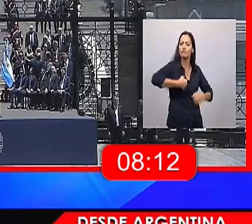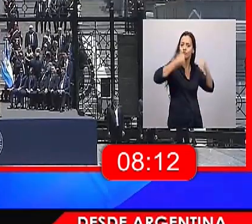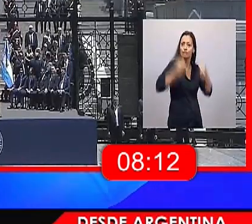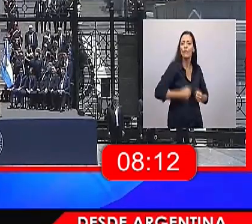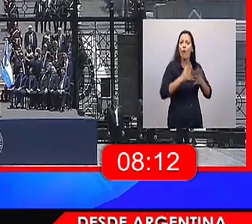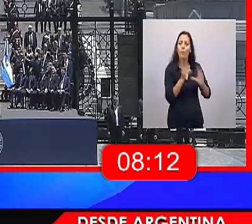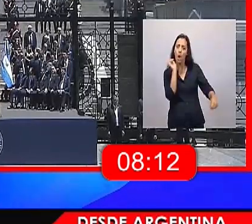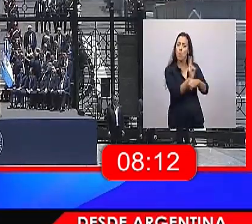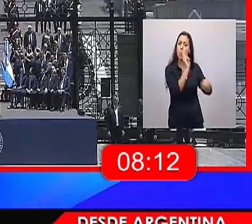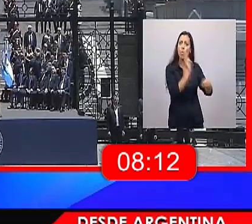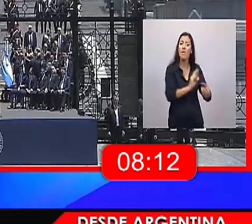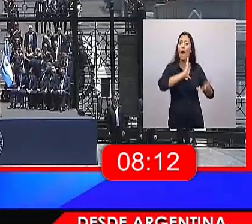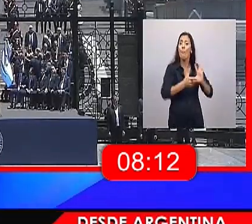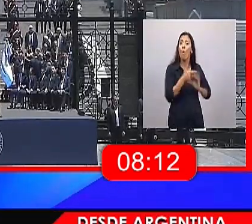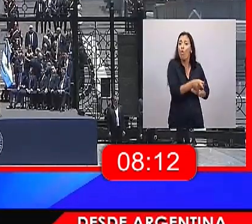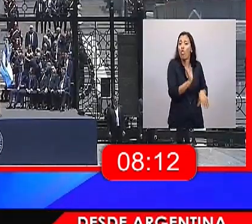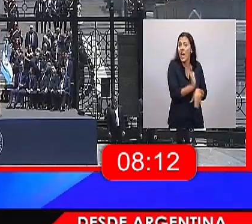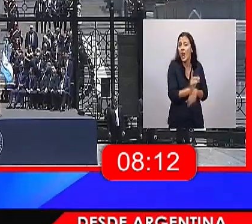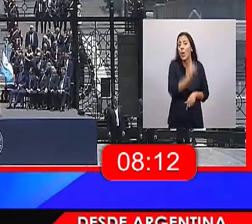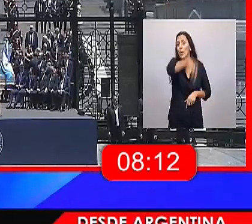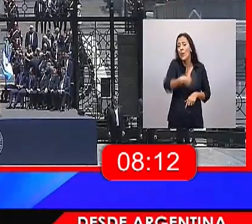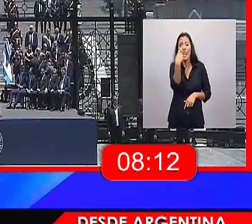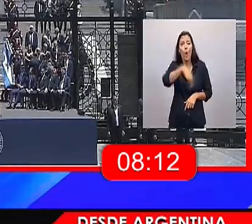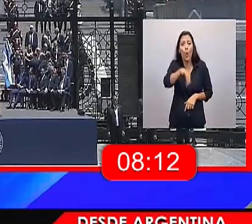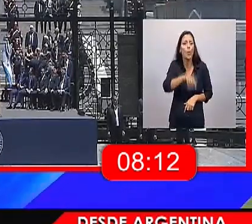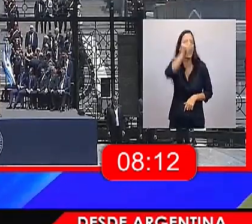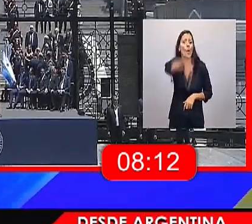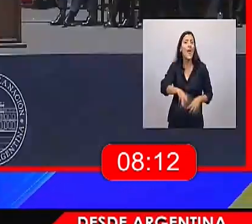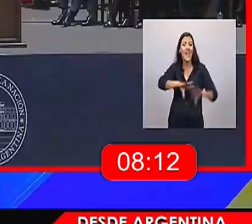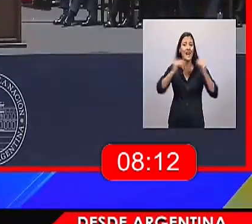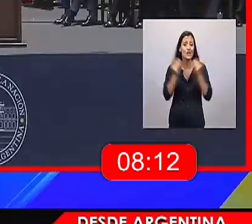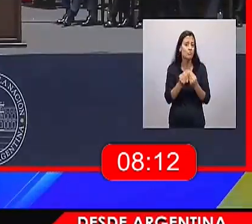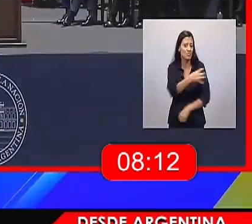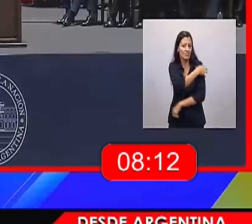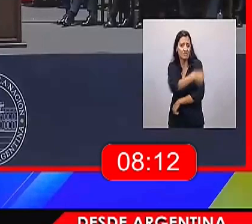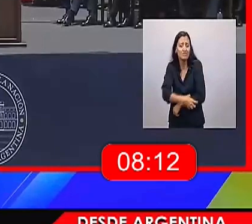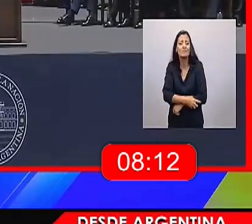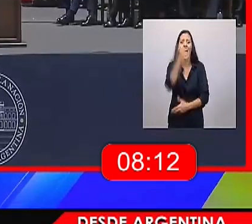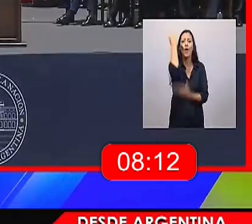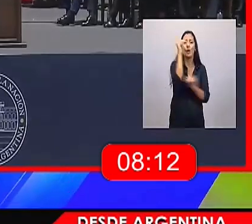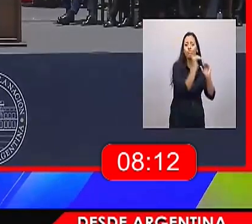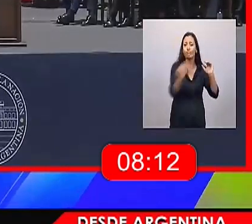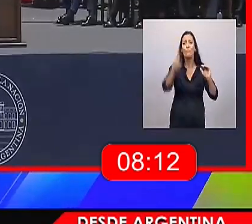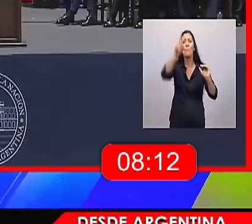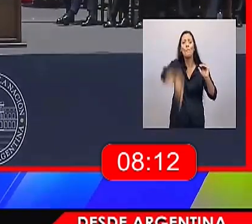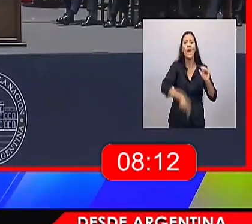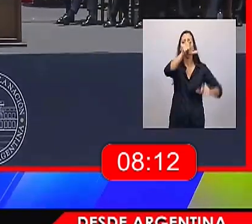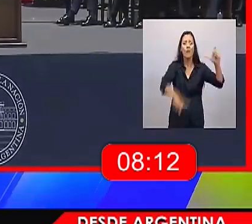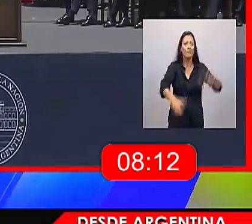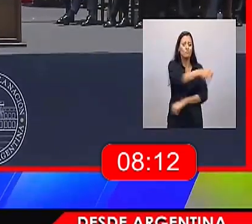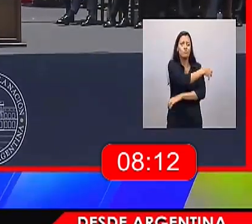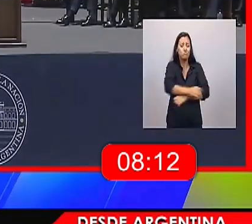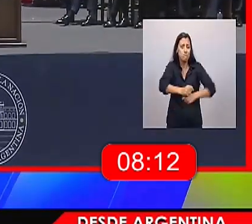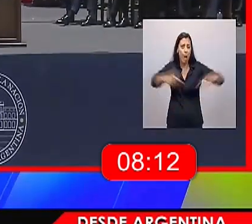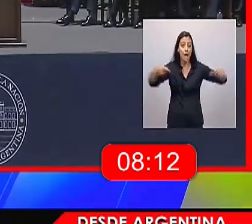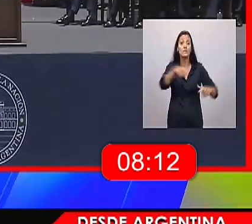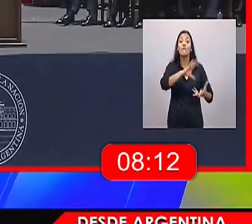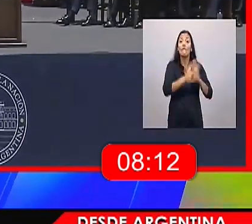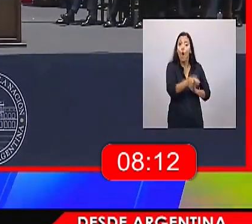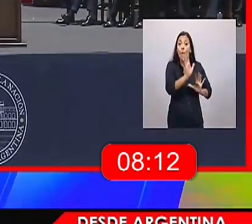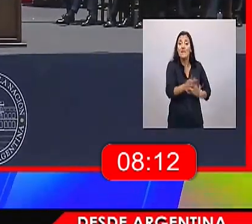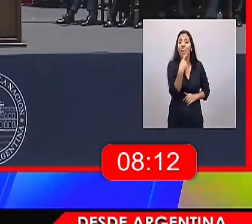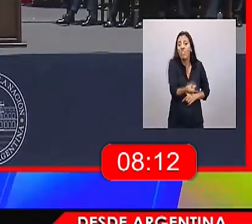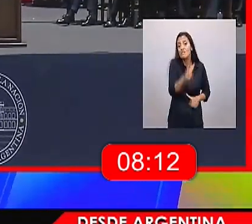va a perjudicar, lógicamente, pues la economía de los más necesitados, de los que no tienen en este momento